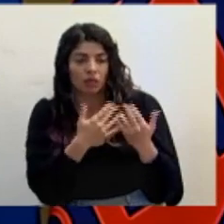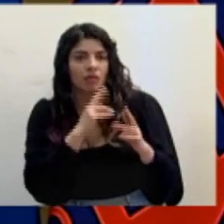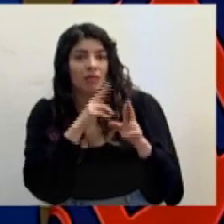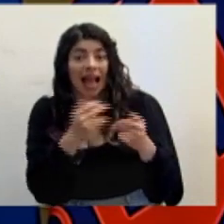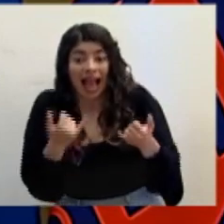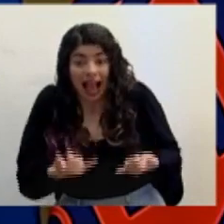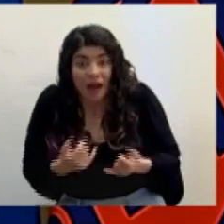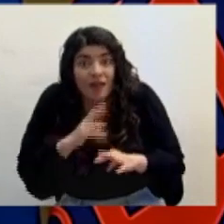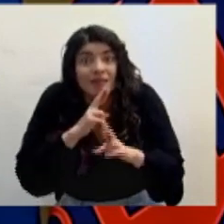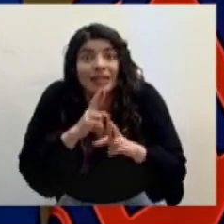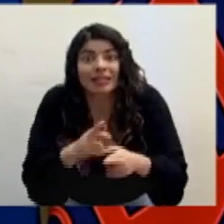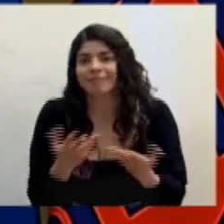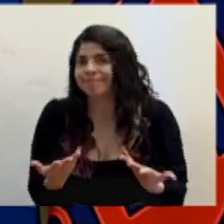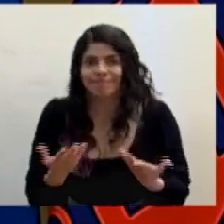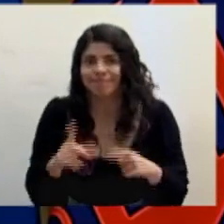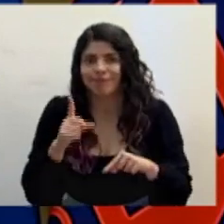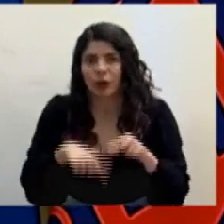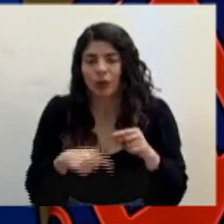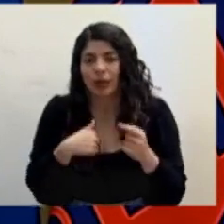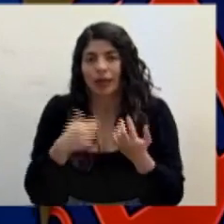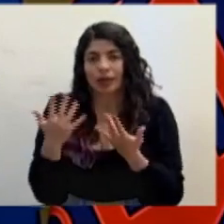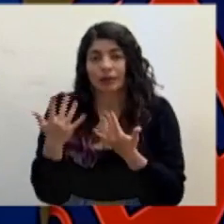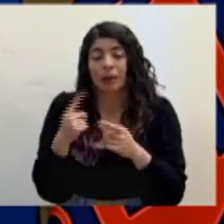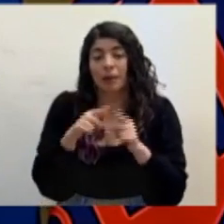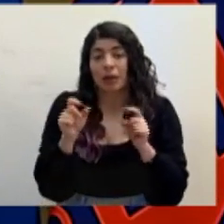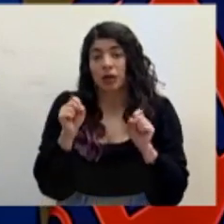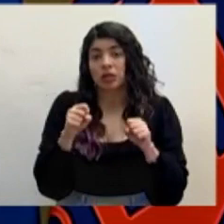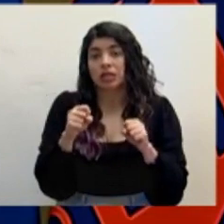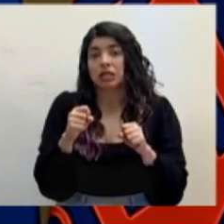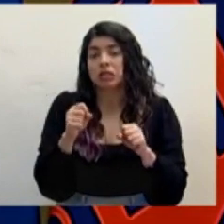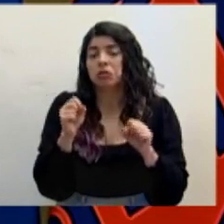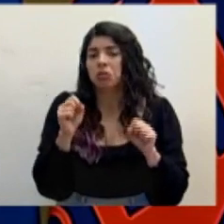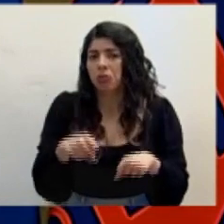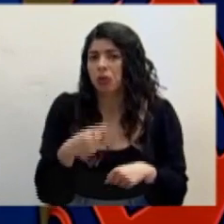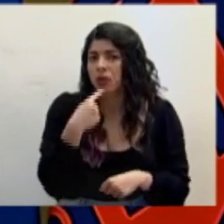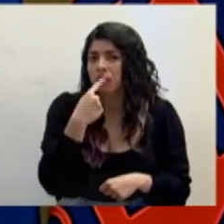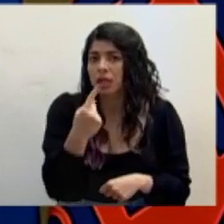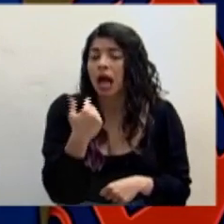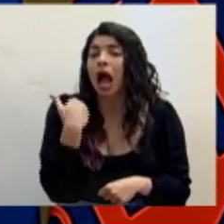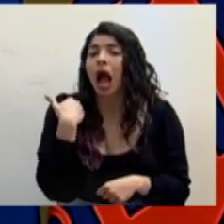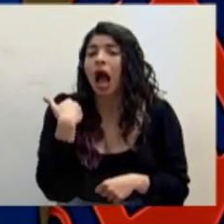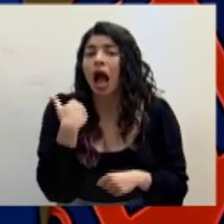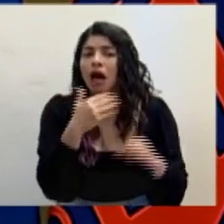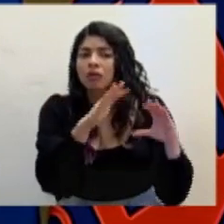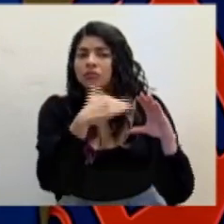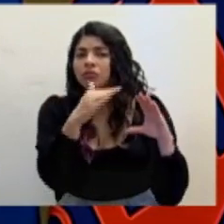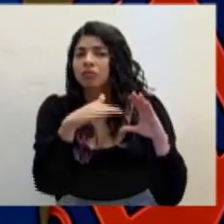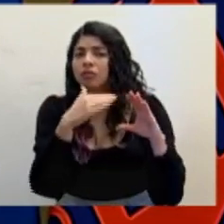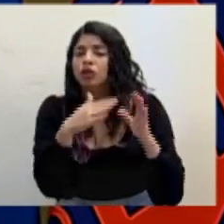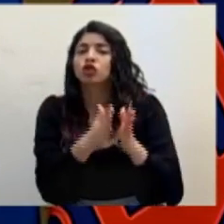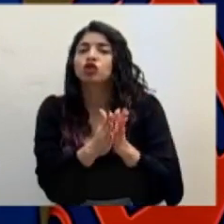puedo dar una respuesta en este momento, pero sí le puedo indicar que hay varias solicitudes